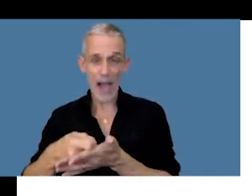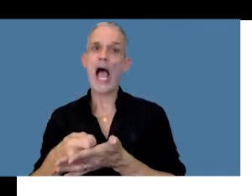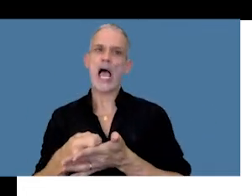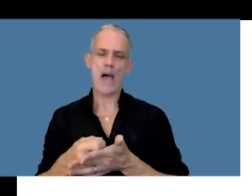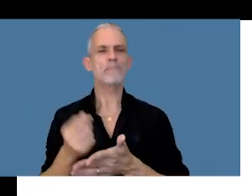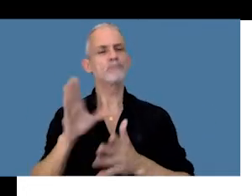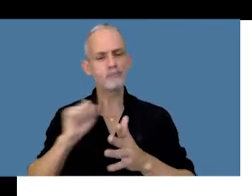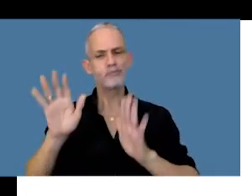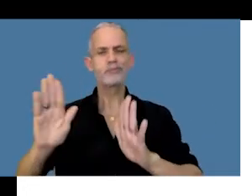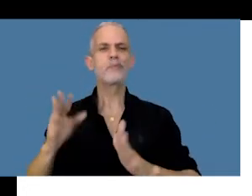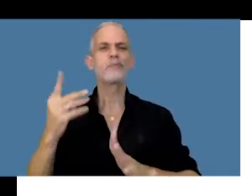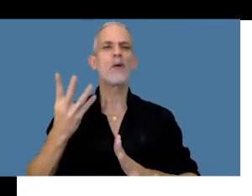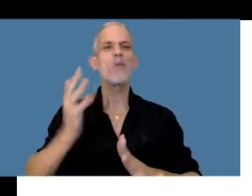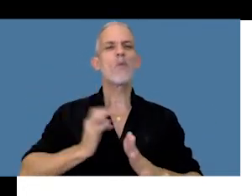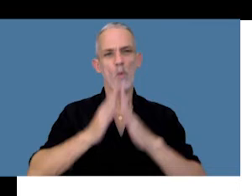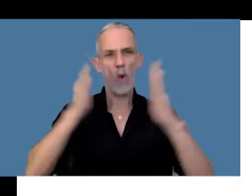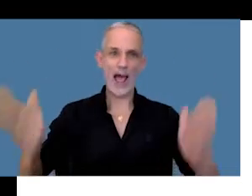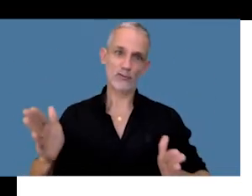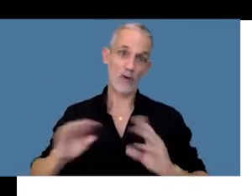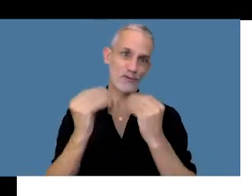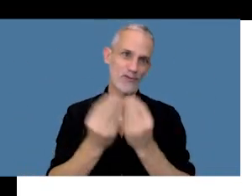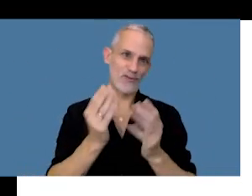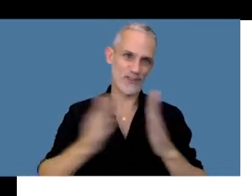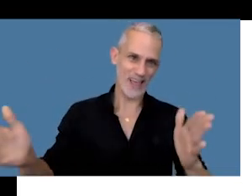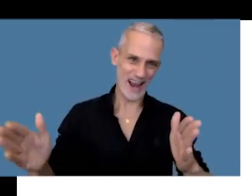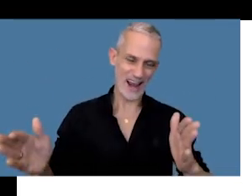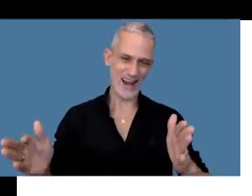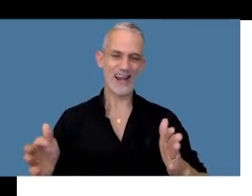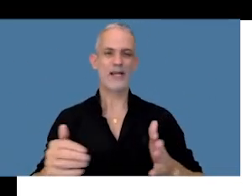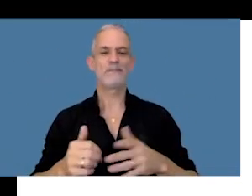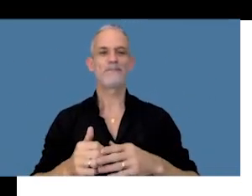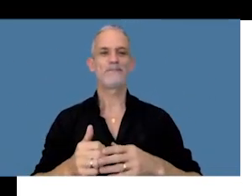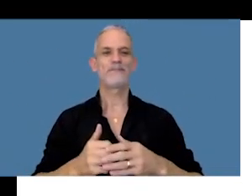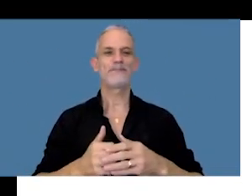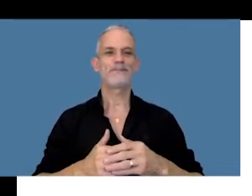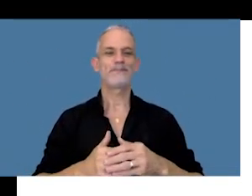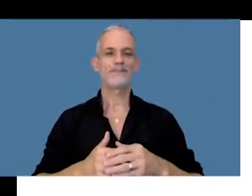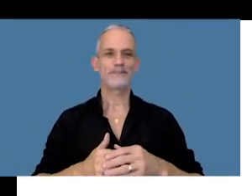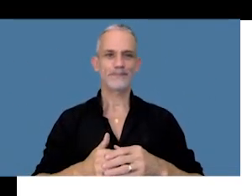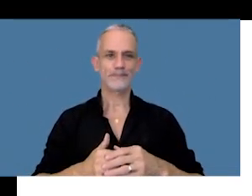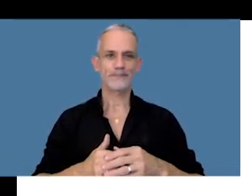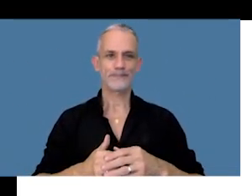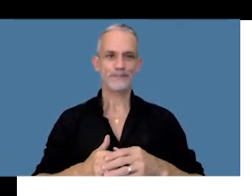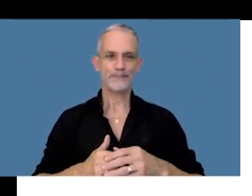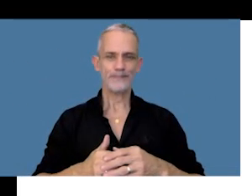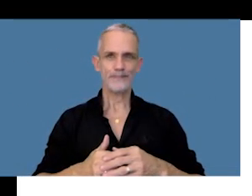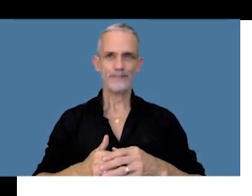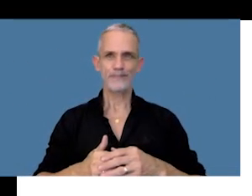deberá esperar un año más. Ahí se nos va, en ese caso, a 4 años.